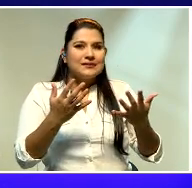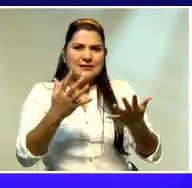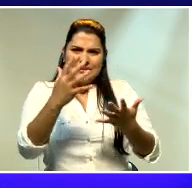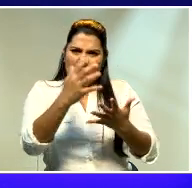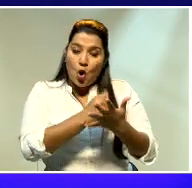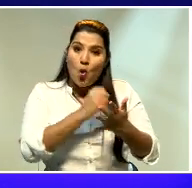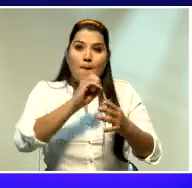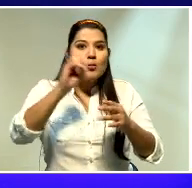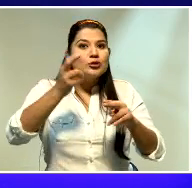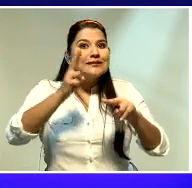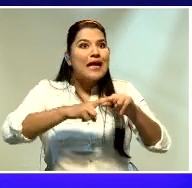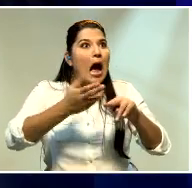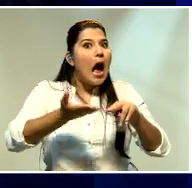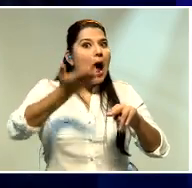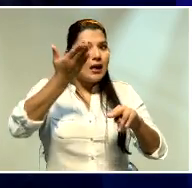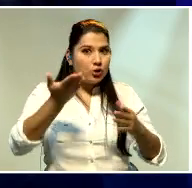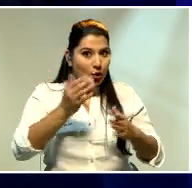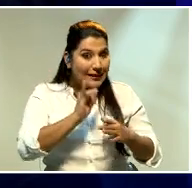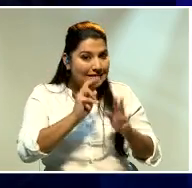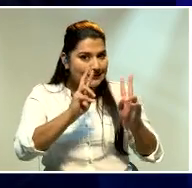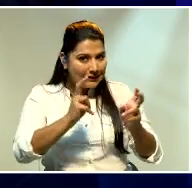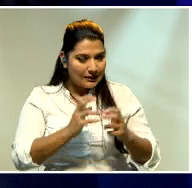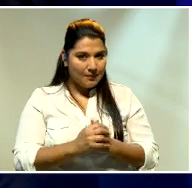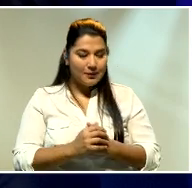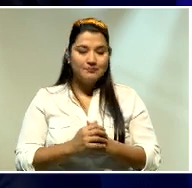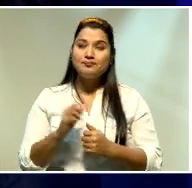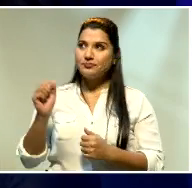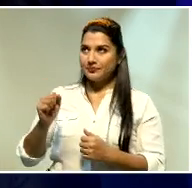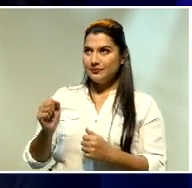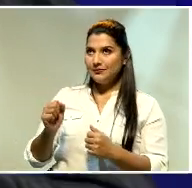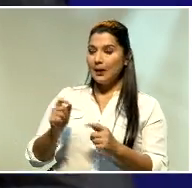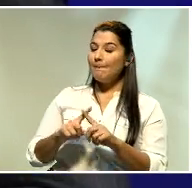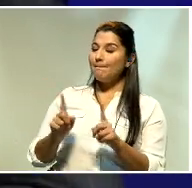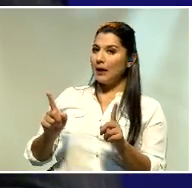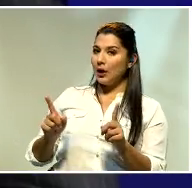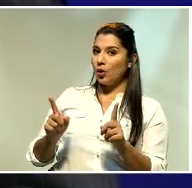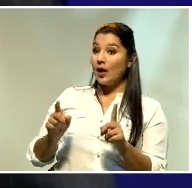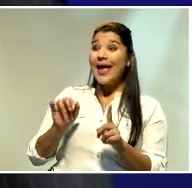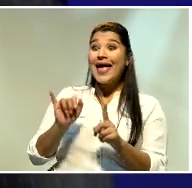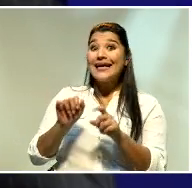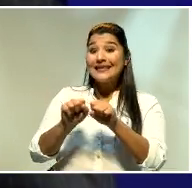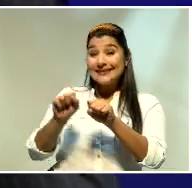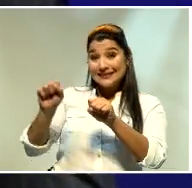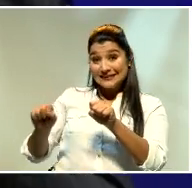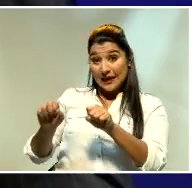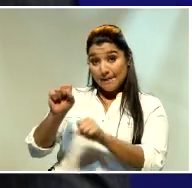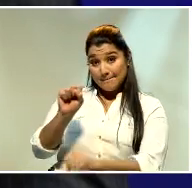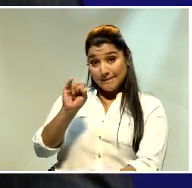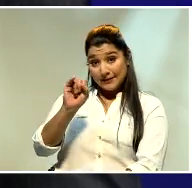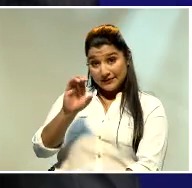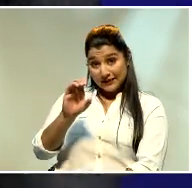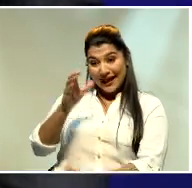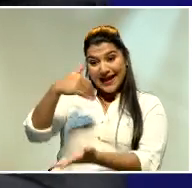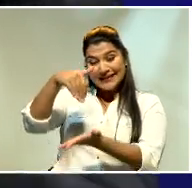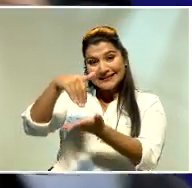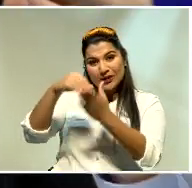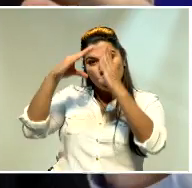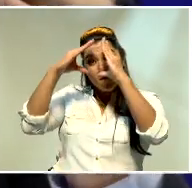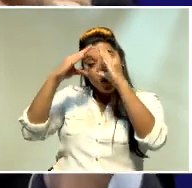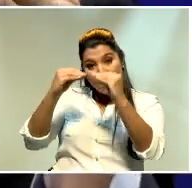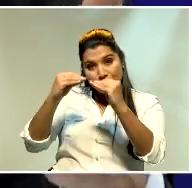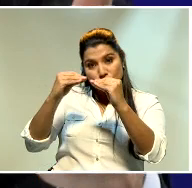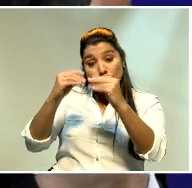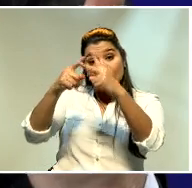cobrando una tasa abusiva. Lo que pasa es que, a ver, este sistema, el SIC, el Centro de Información Crediticia, nos permitiría ver con